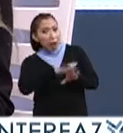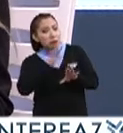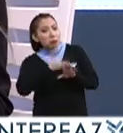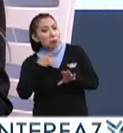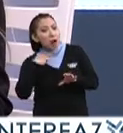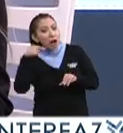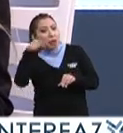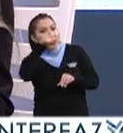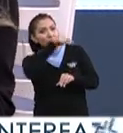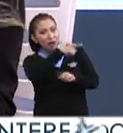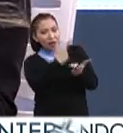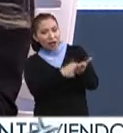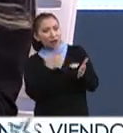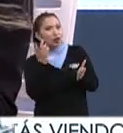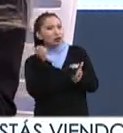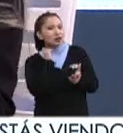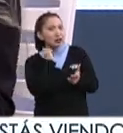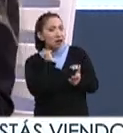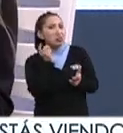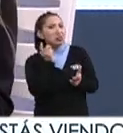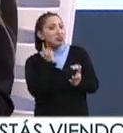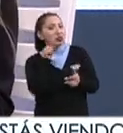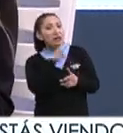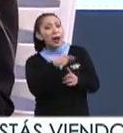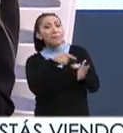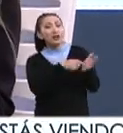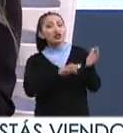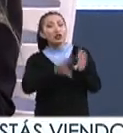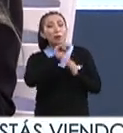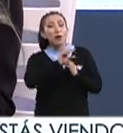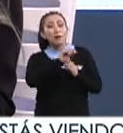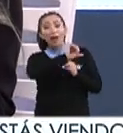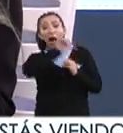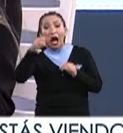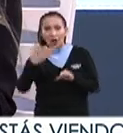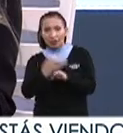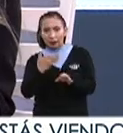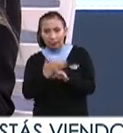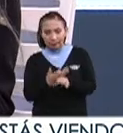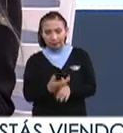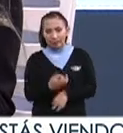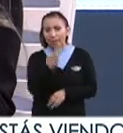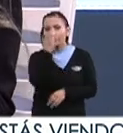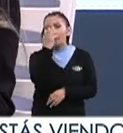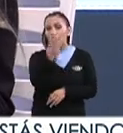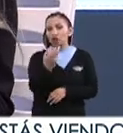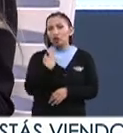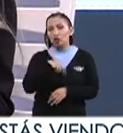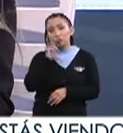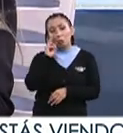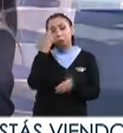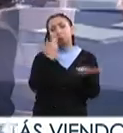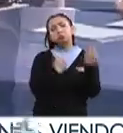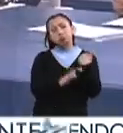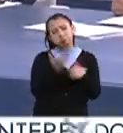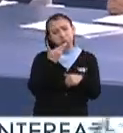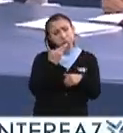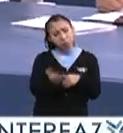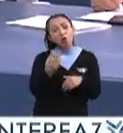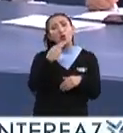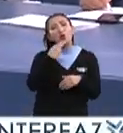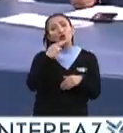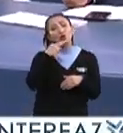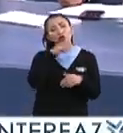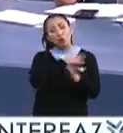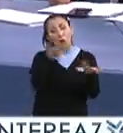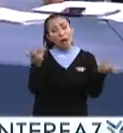mujeres a nivel legislativo desde 1990 a la actualidad. Por lo tanto, hemos sido exitosos en la aplicación